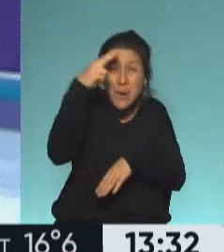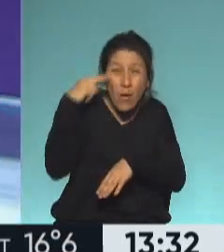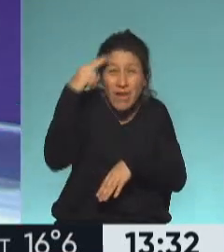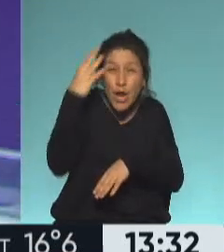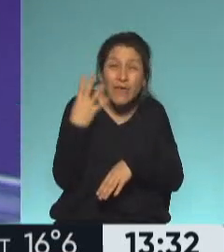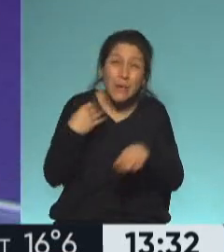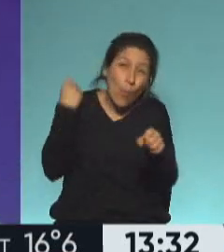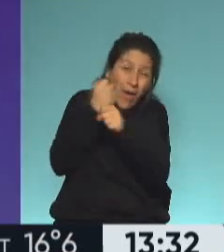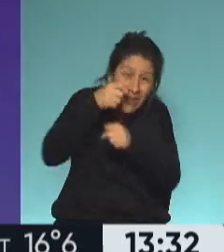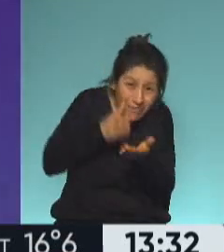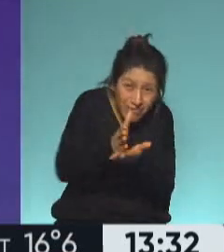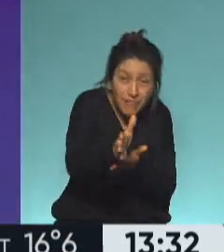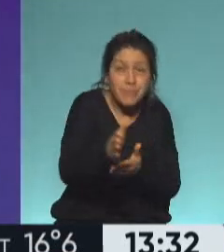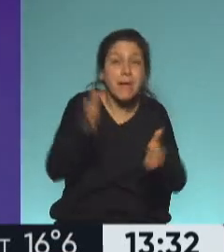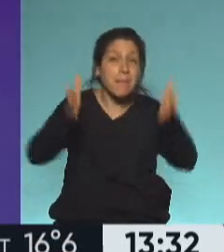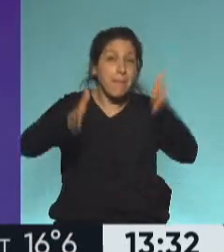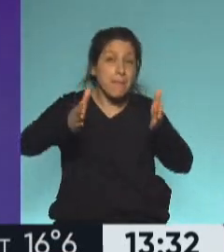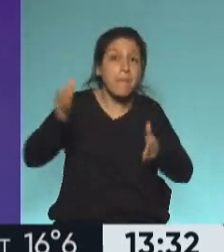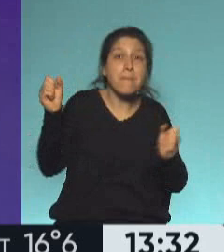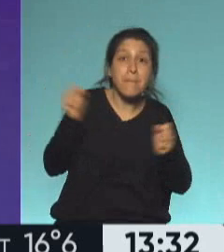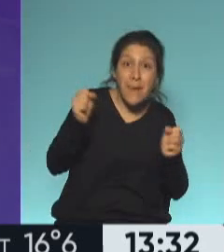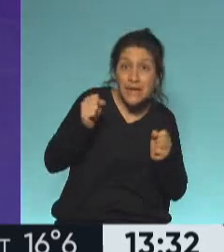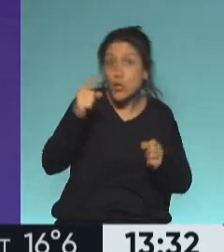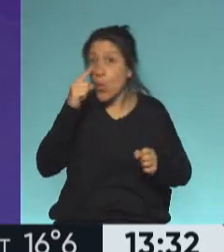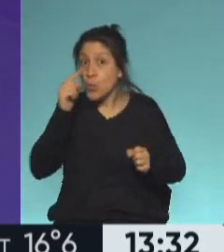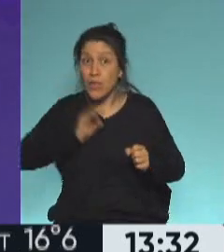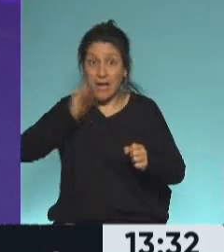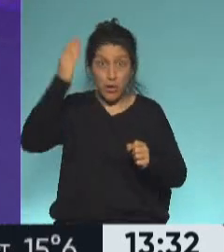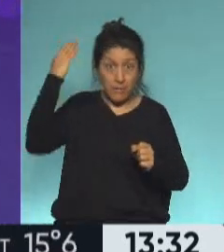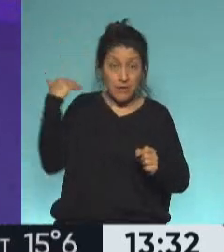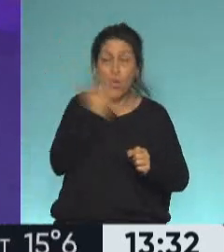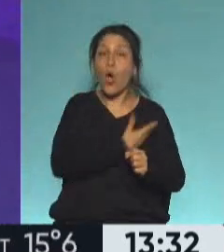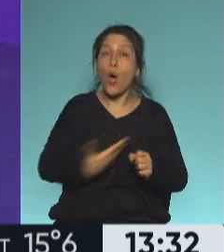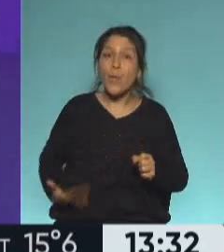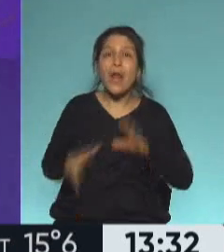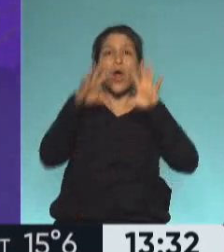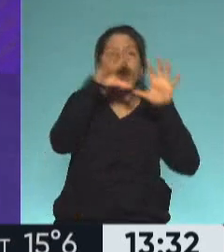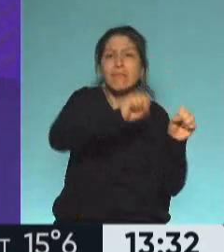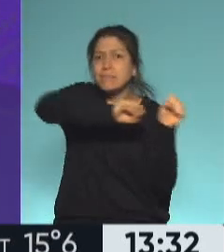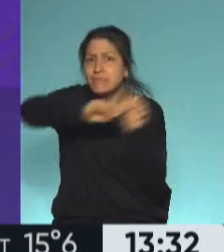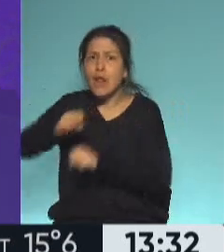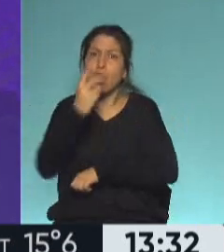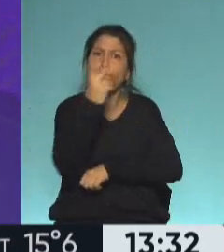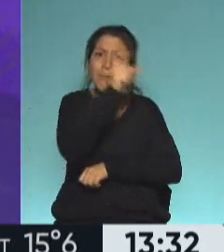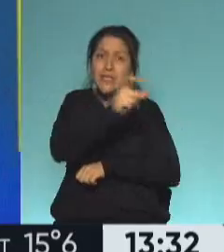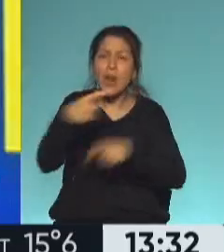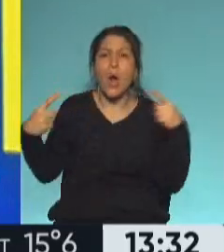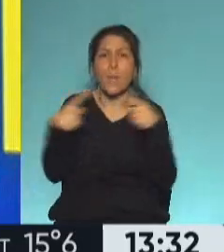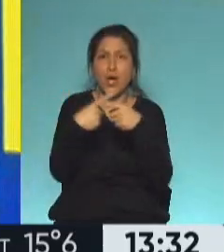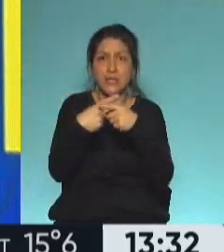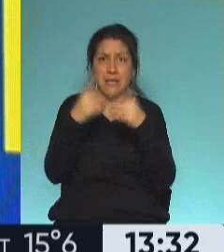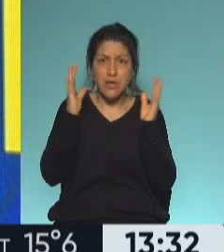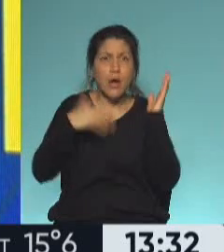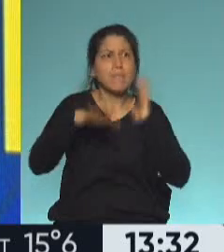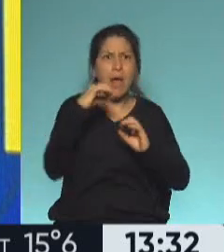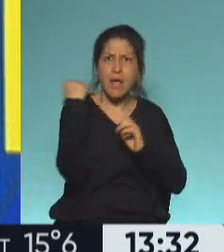1994. Bueno, entre mayo y junio del año pasado, el gobierno detiene a dos opositores de mucha